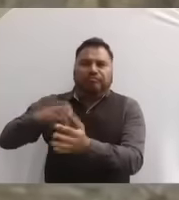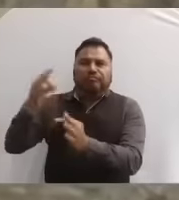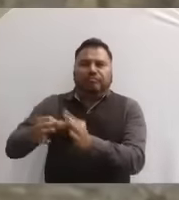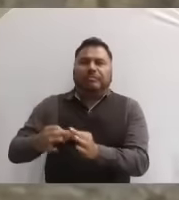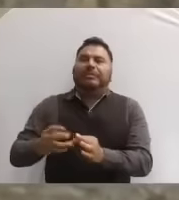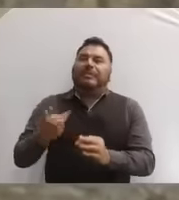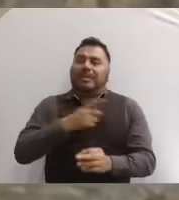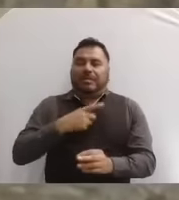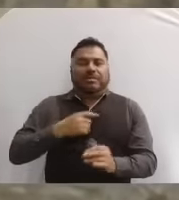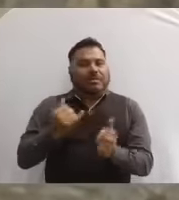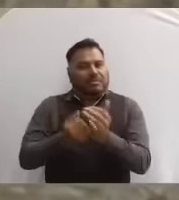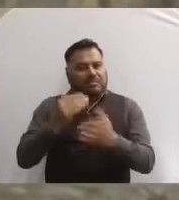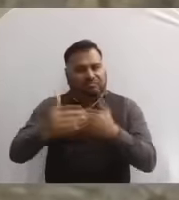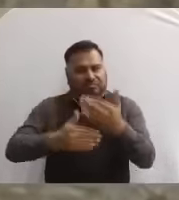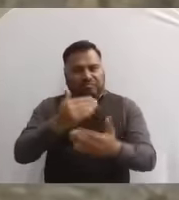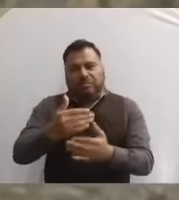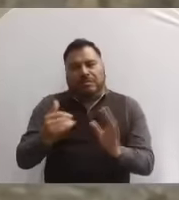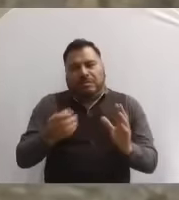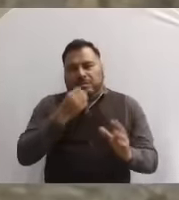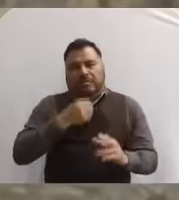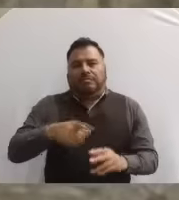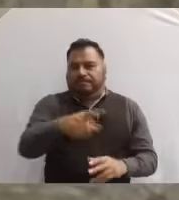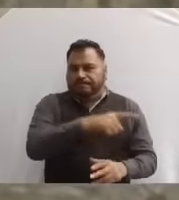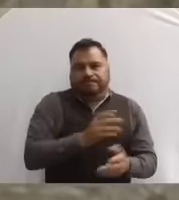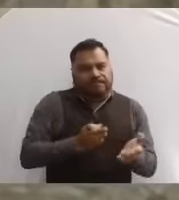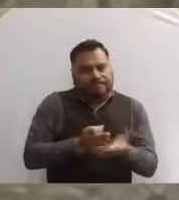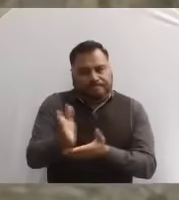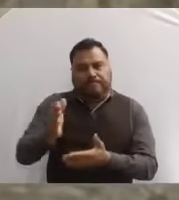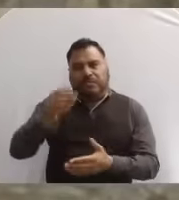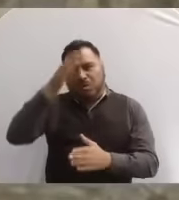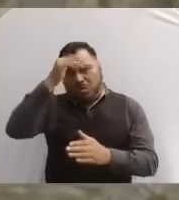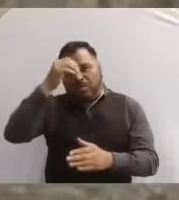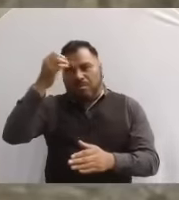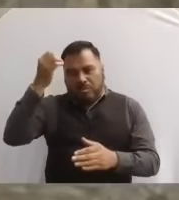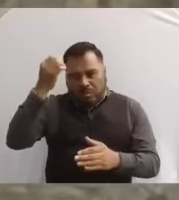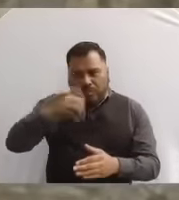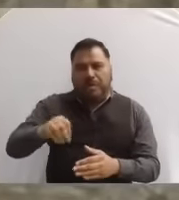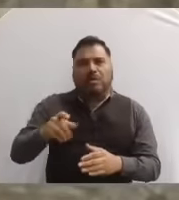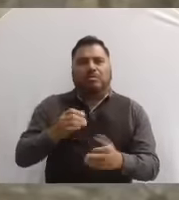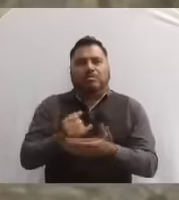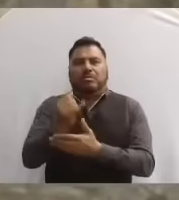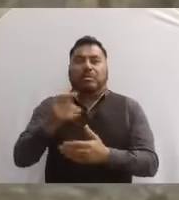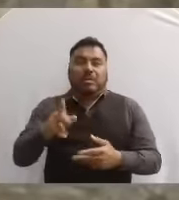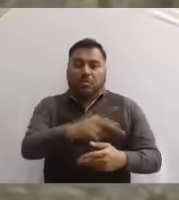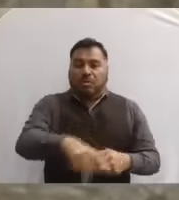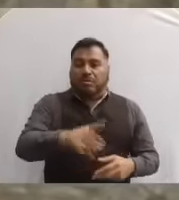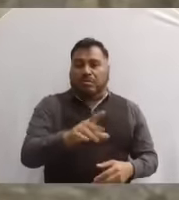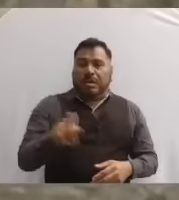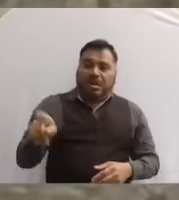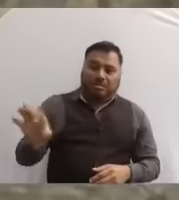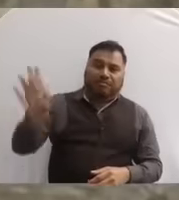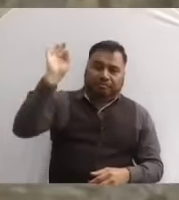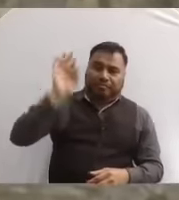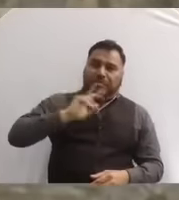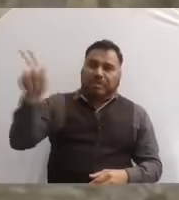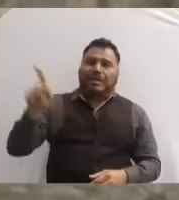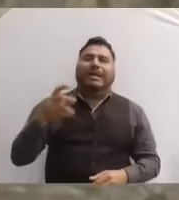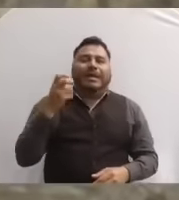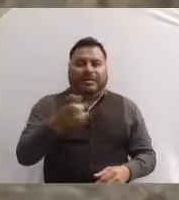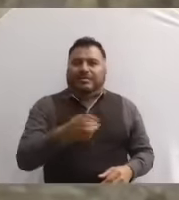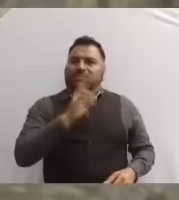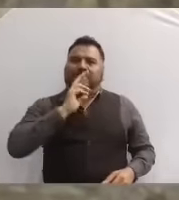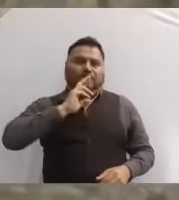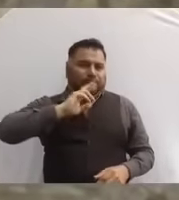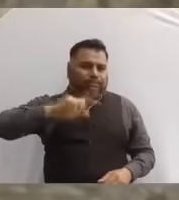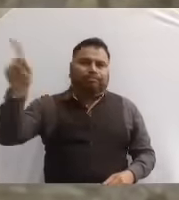en la democracia. Y por eso proponer que los ministros sean electos por el pueblo es lo más democrático